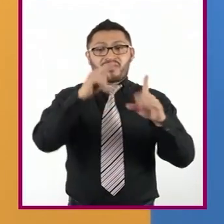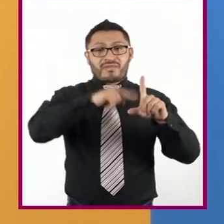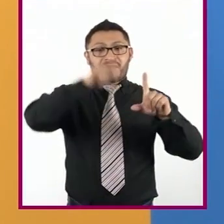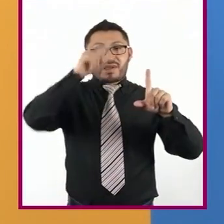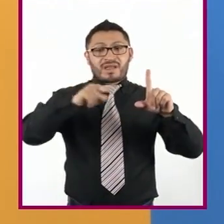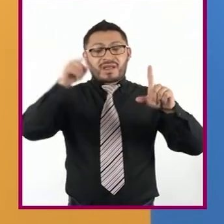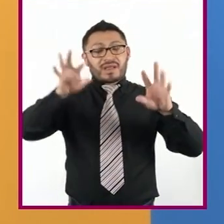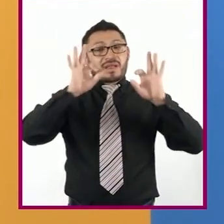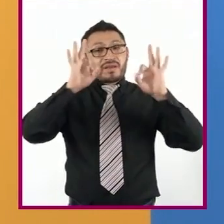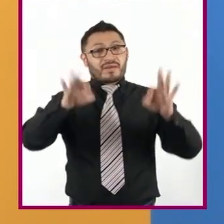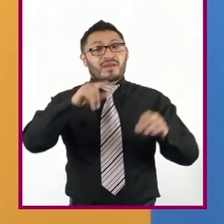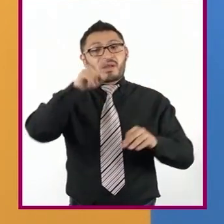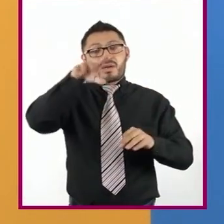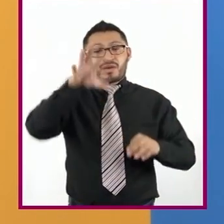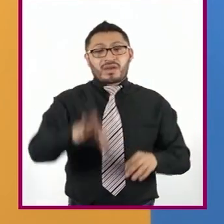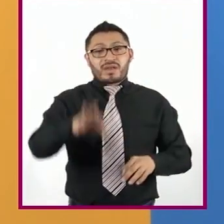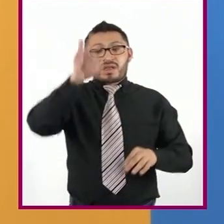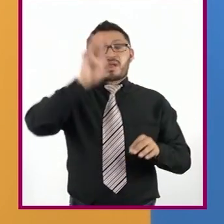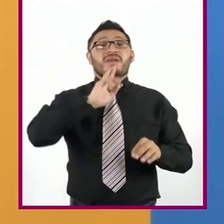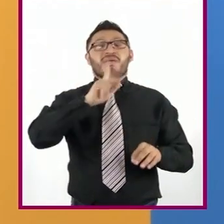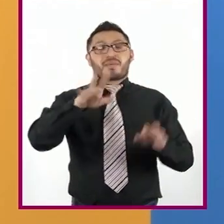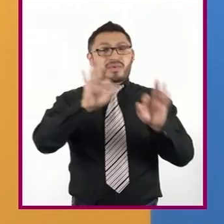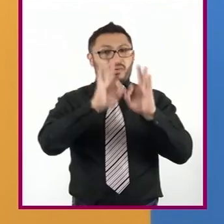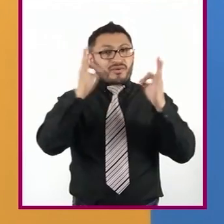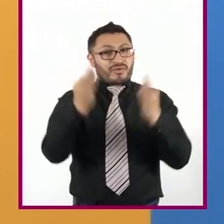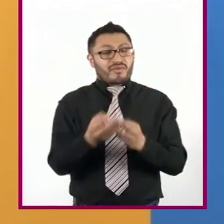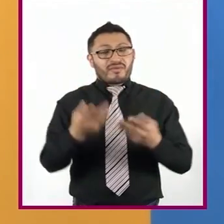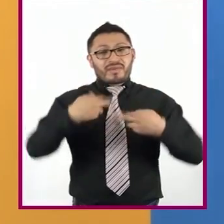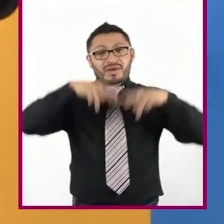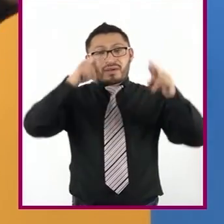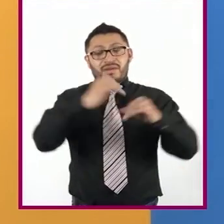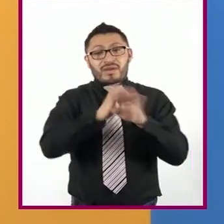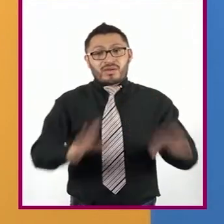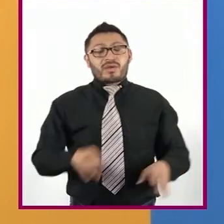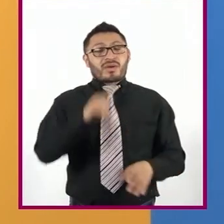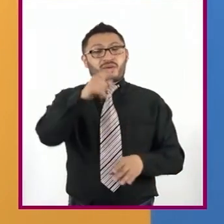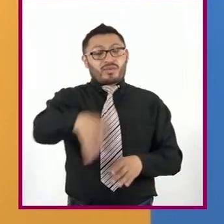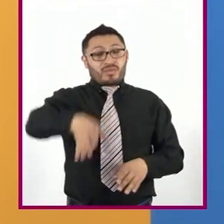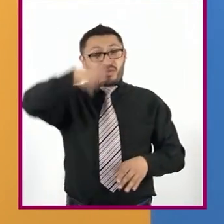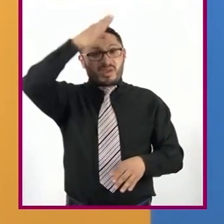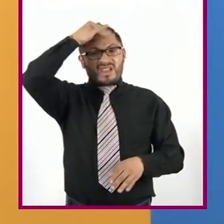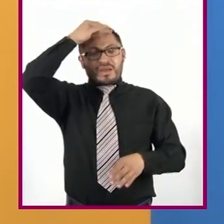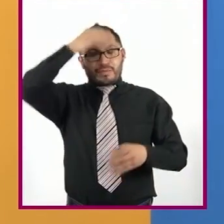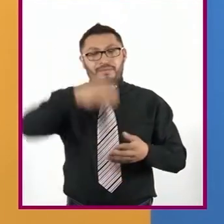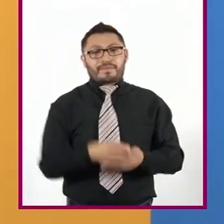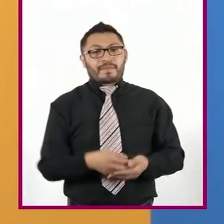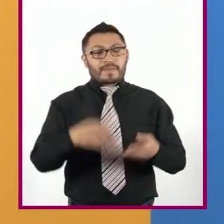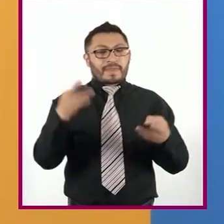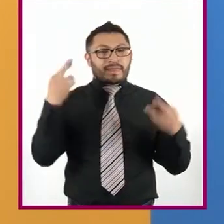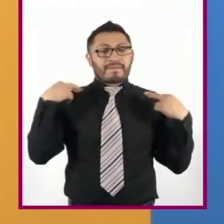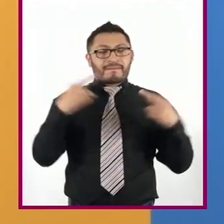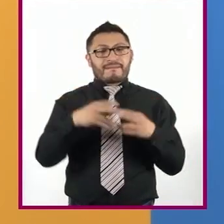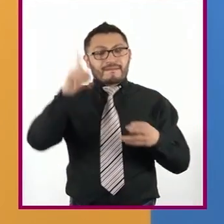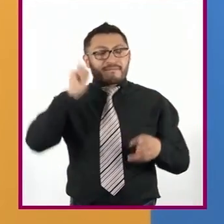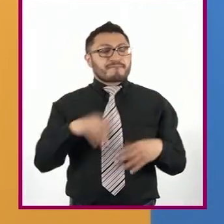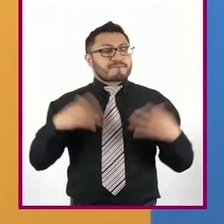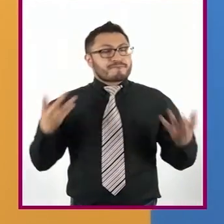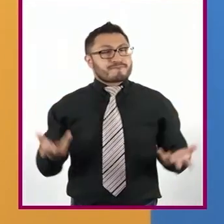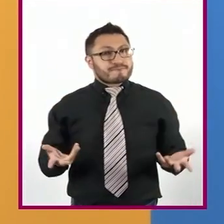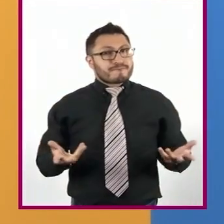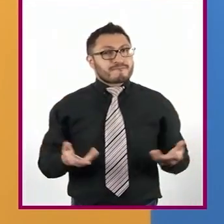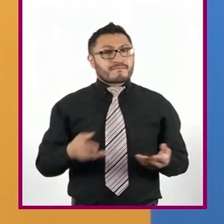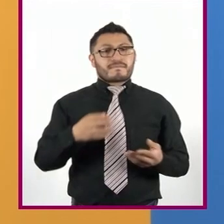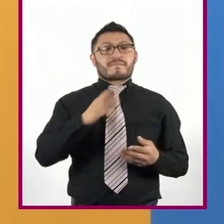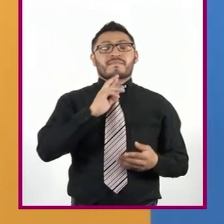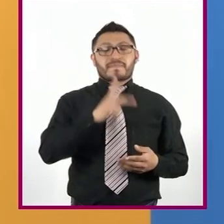ideal, ya que elegir la mejor forma para representar la información es parte del aprendizaje. Profesora Isabel, ¿te parece bien si